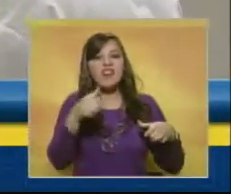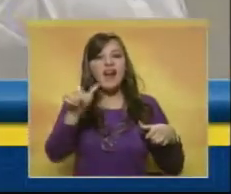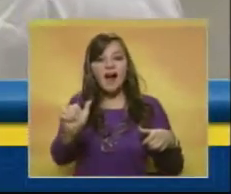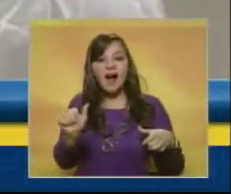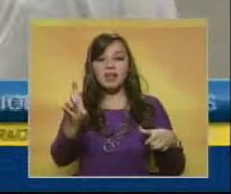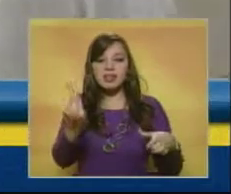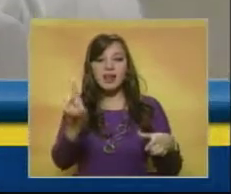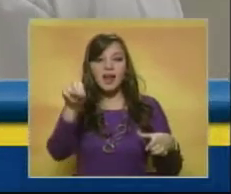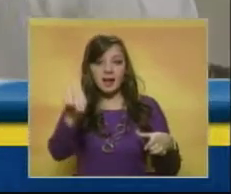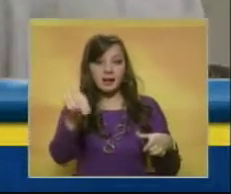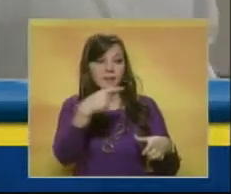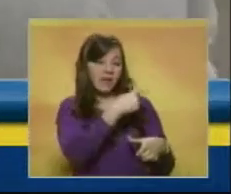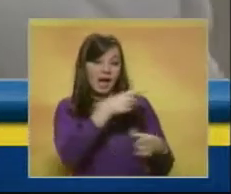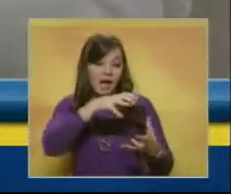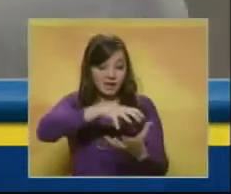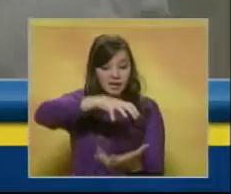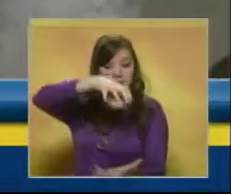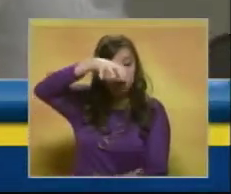campana,